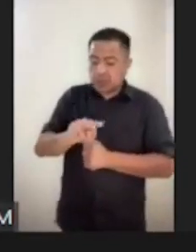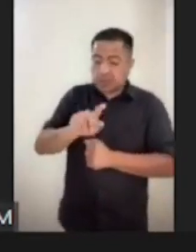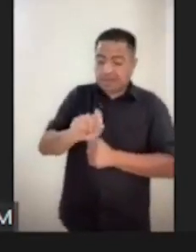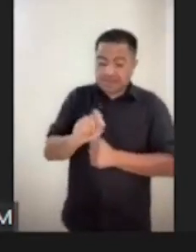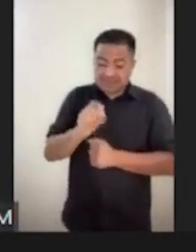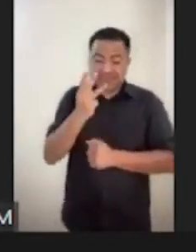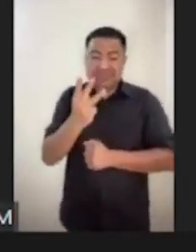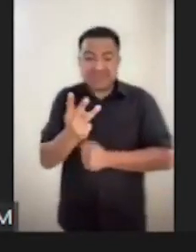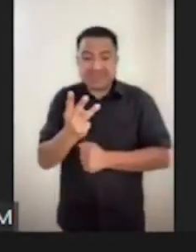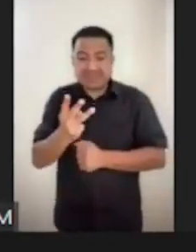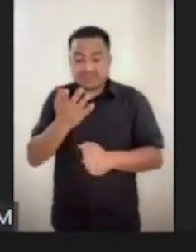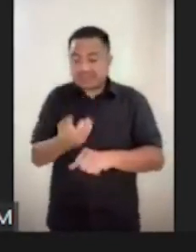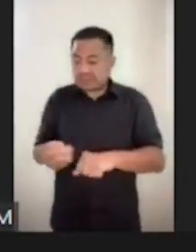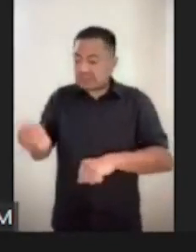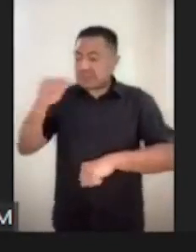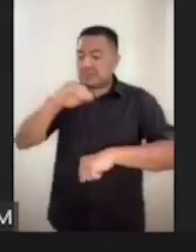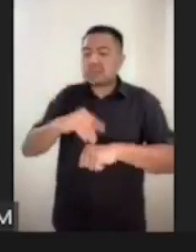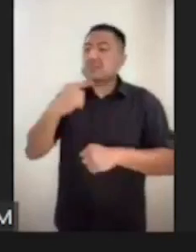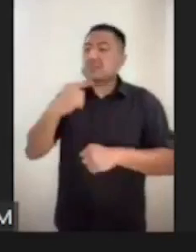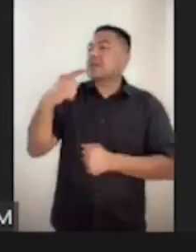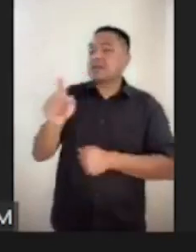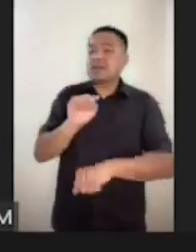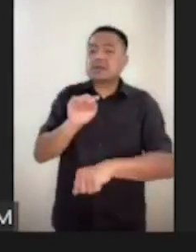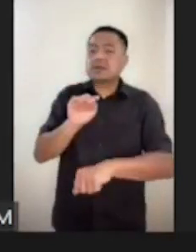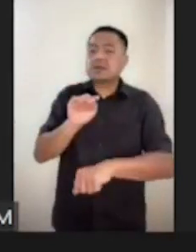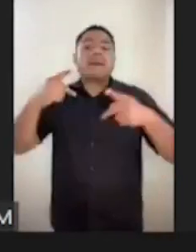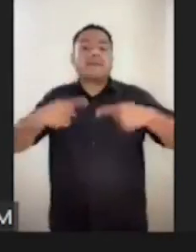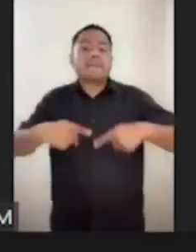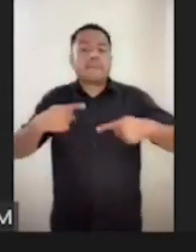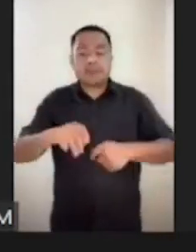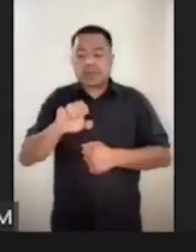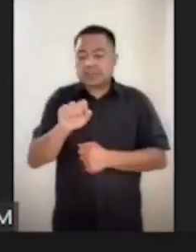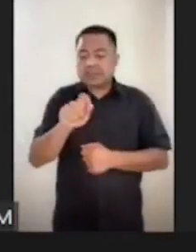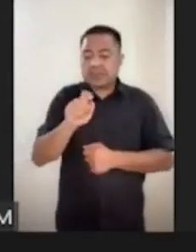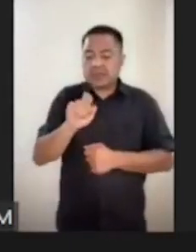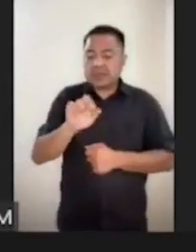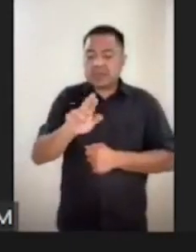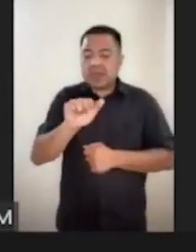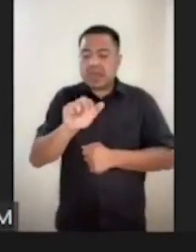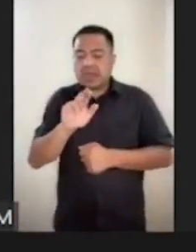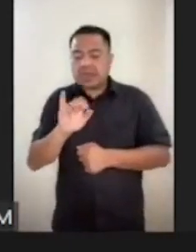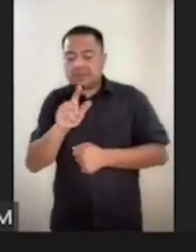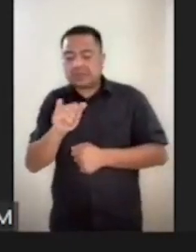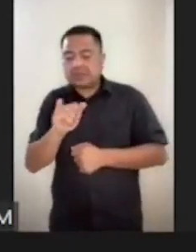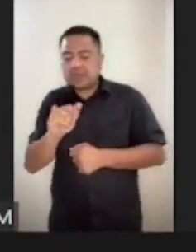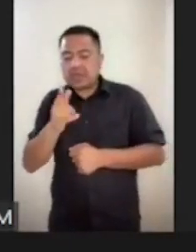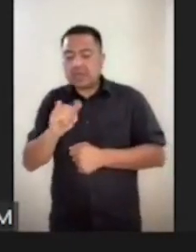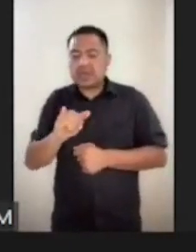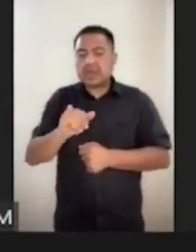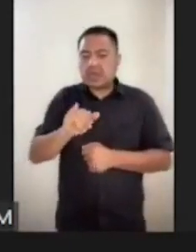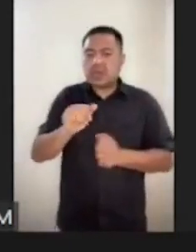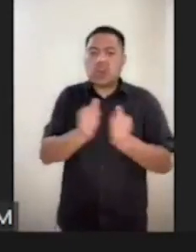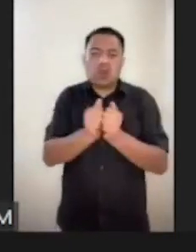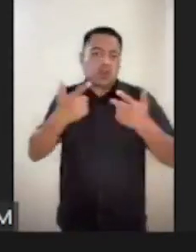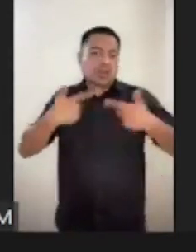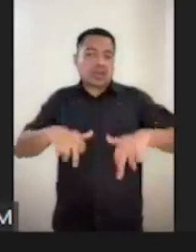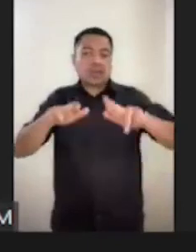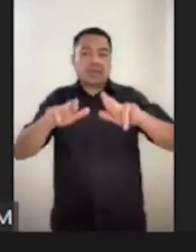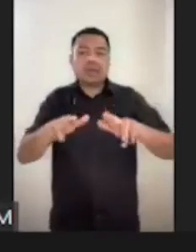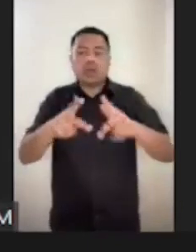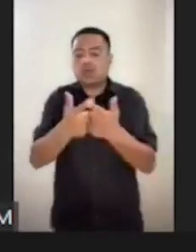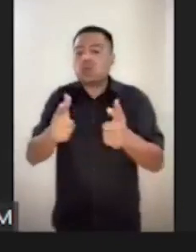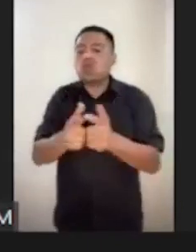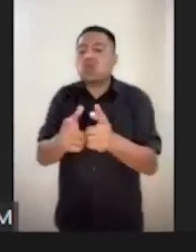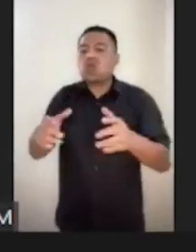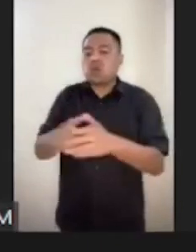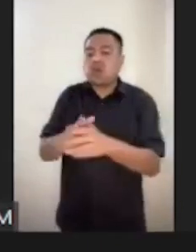2023, integrado por la denuncia interpuesta por la ciudadana Esther Araceli Gómez Ramírez, otrora representante del partido